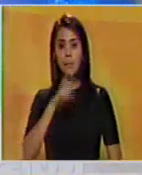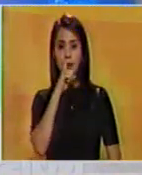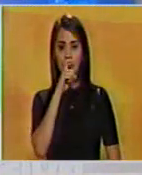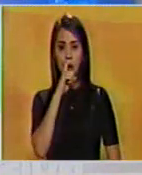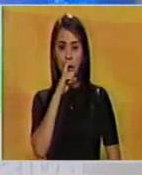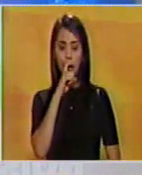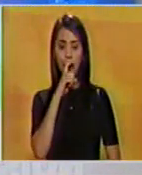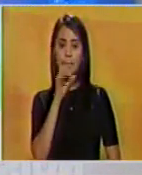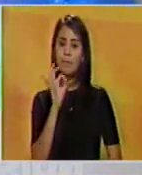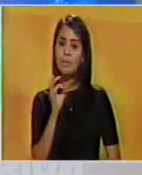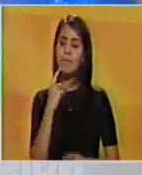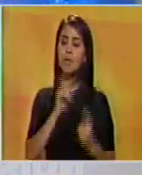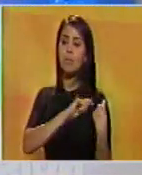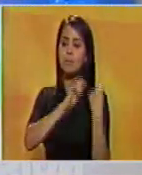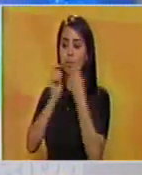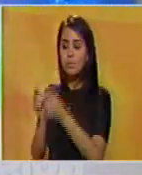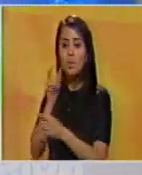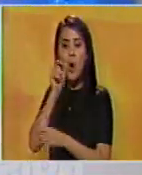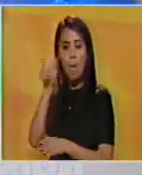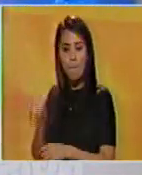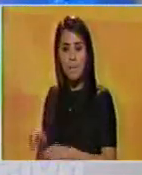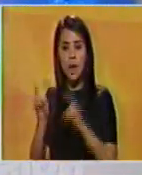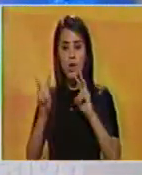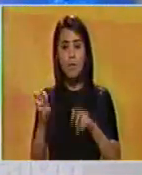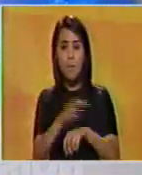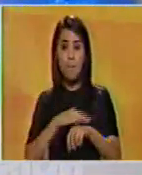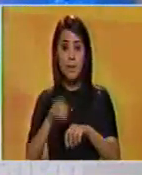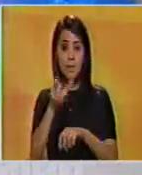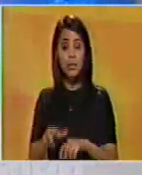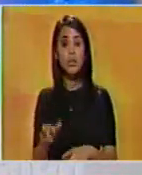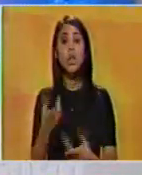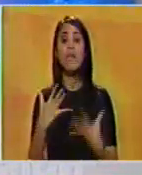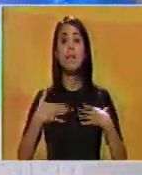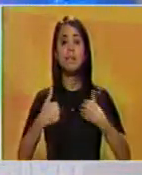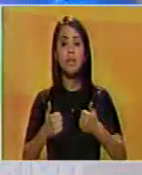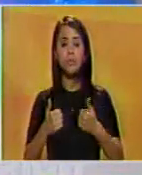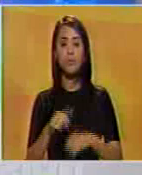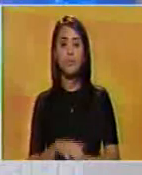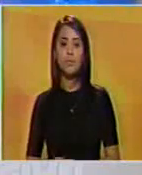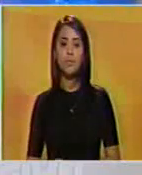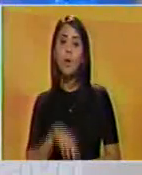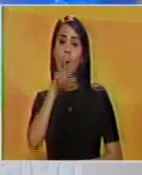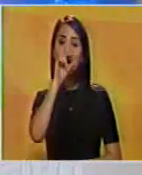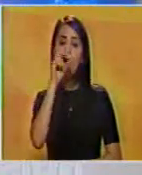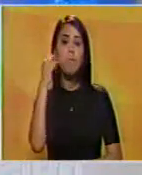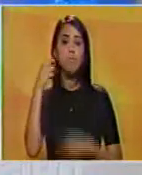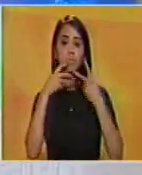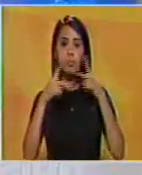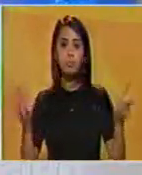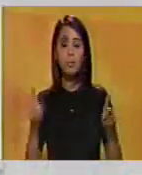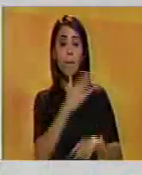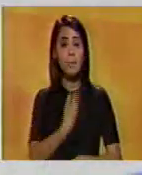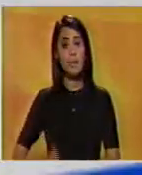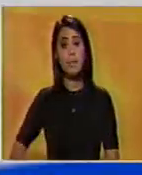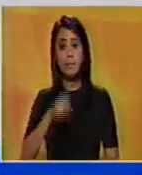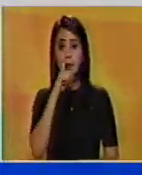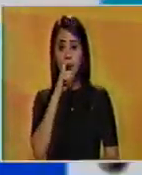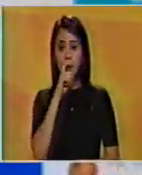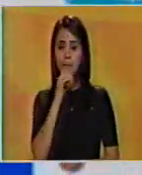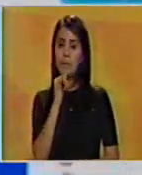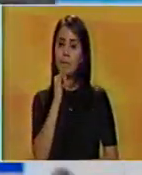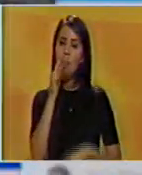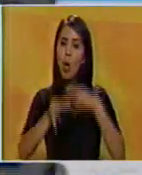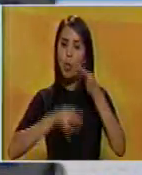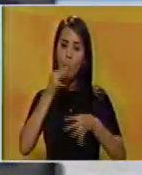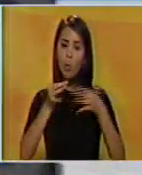Nicolás Maduro designó a Carlos Alvarado González como nuevo ministro de Salud a través de su cuenta en la red social Twitter. El primer mandatario explicó que el